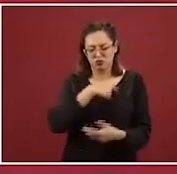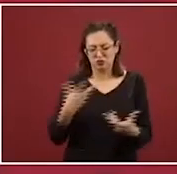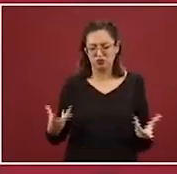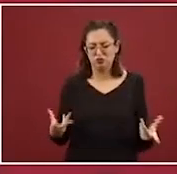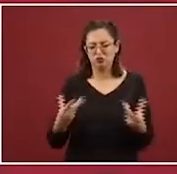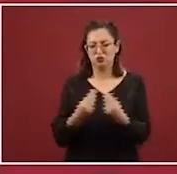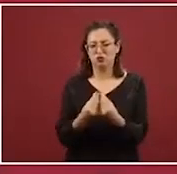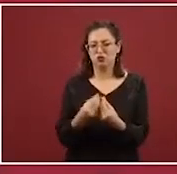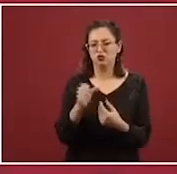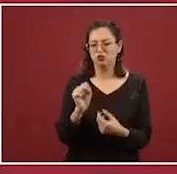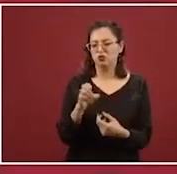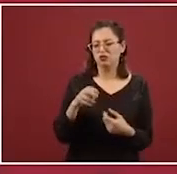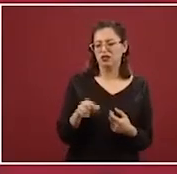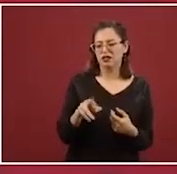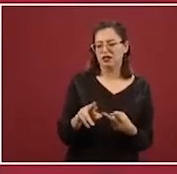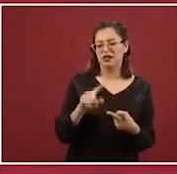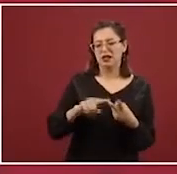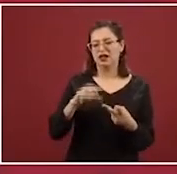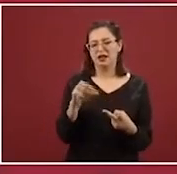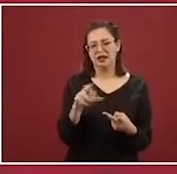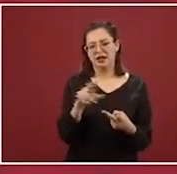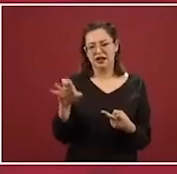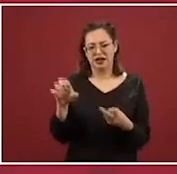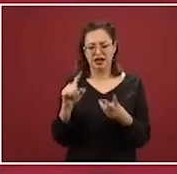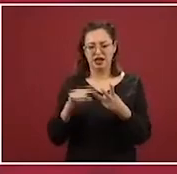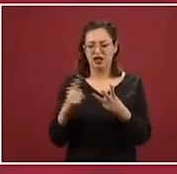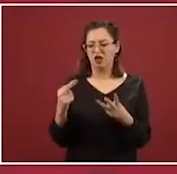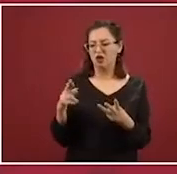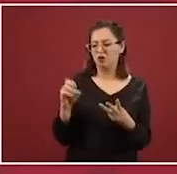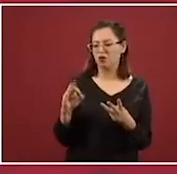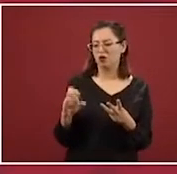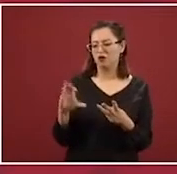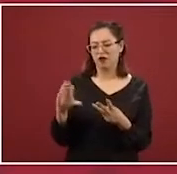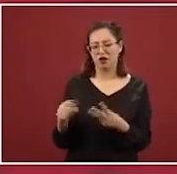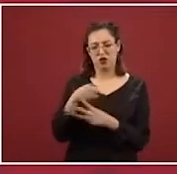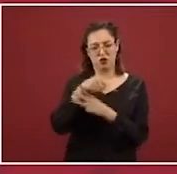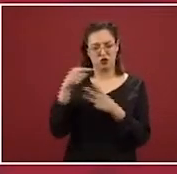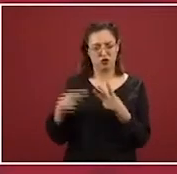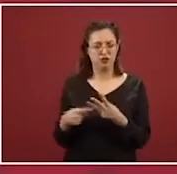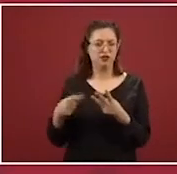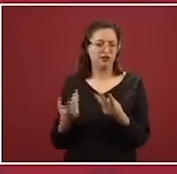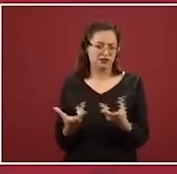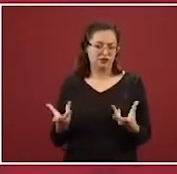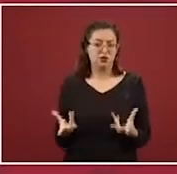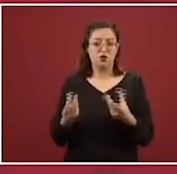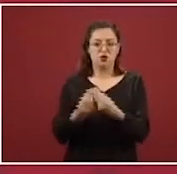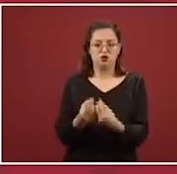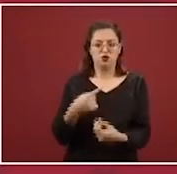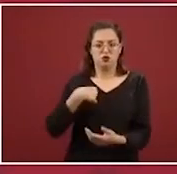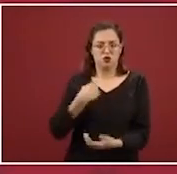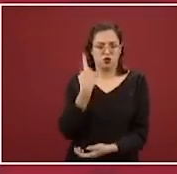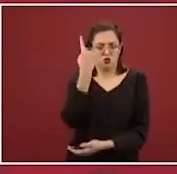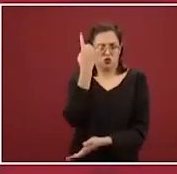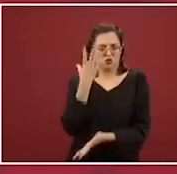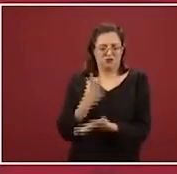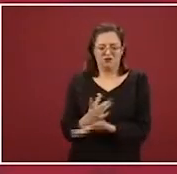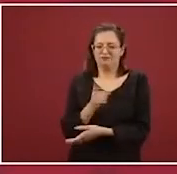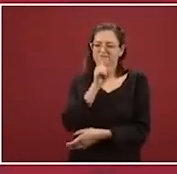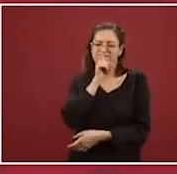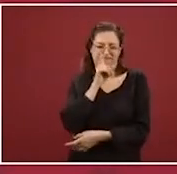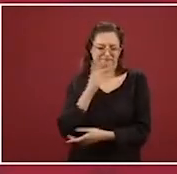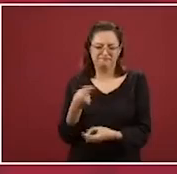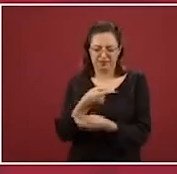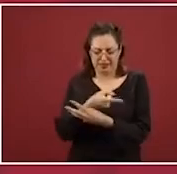CENER, la CRE y Profeco. No es un trabajo solo de Profeco. El señor presidente ha dispuesto que sea